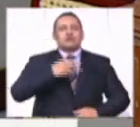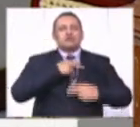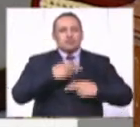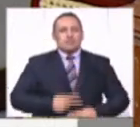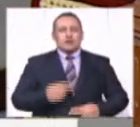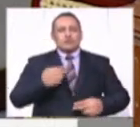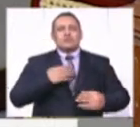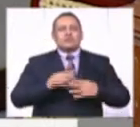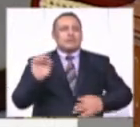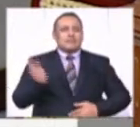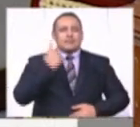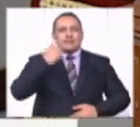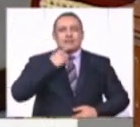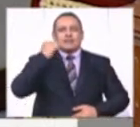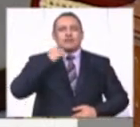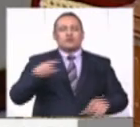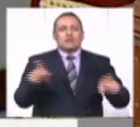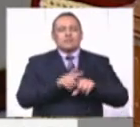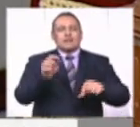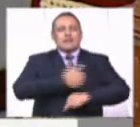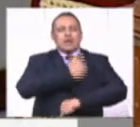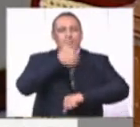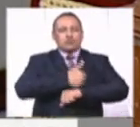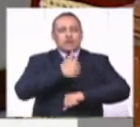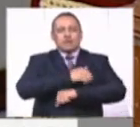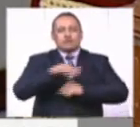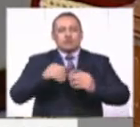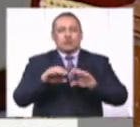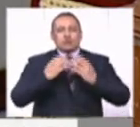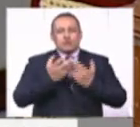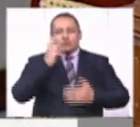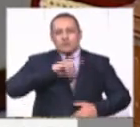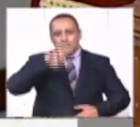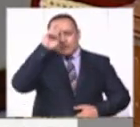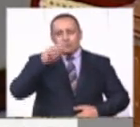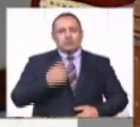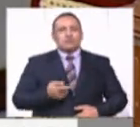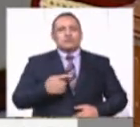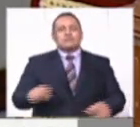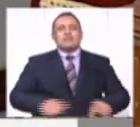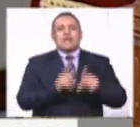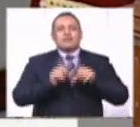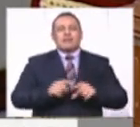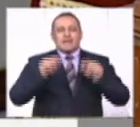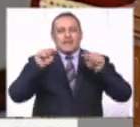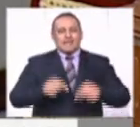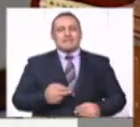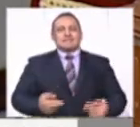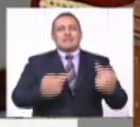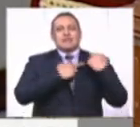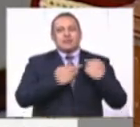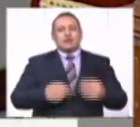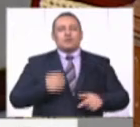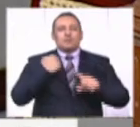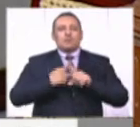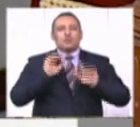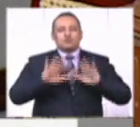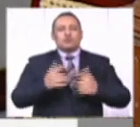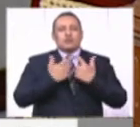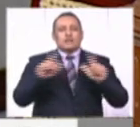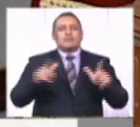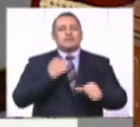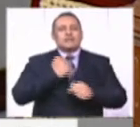primera generación que las autoridades entre ellas El Congreso de la república está en el deber por su libre